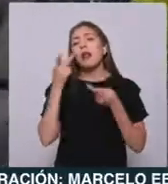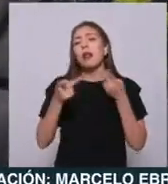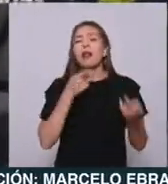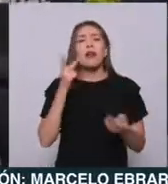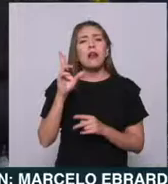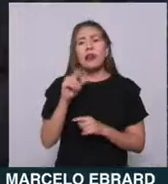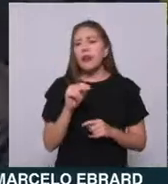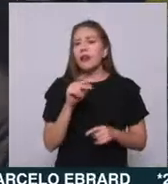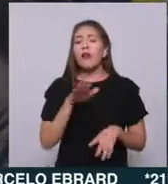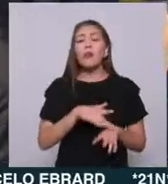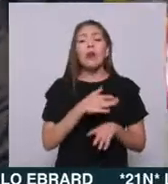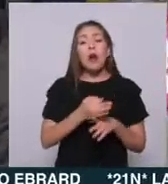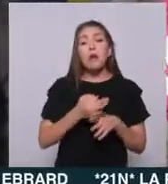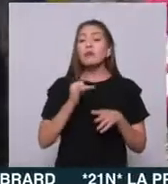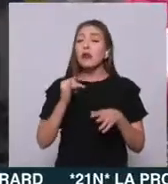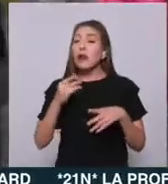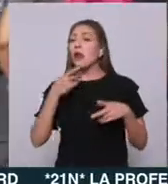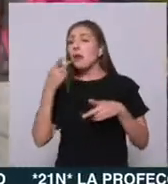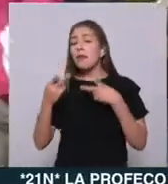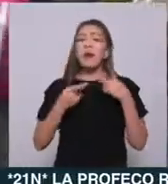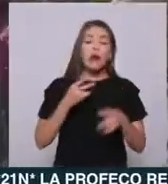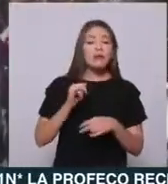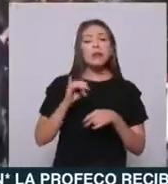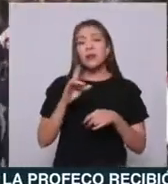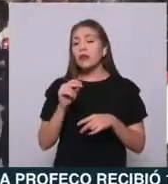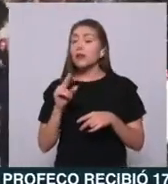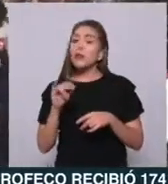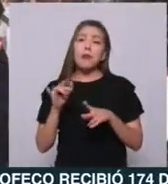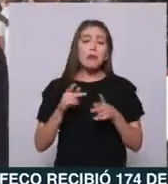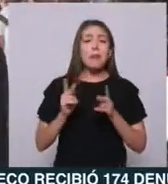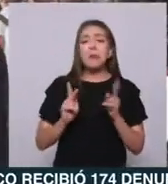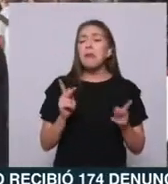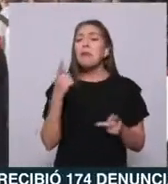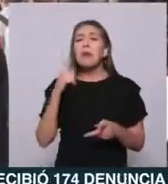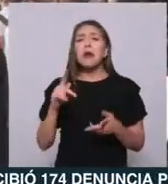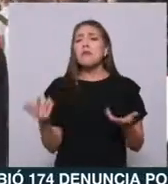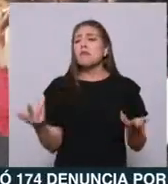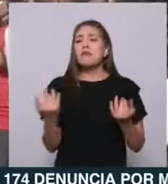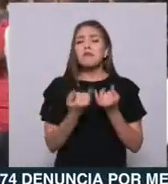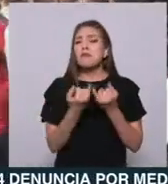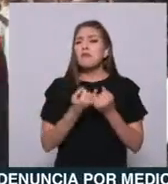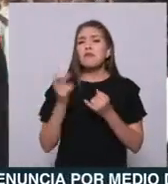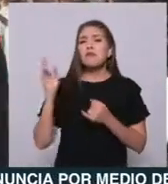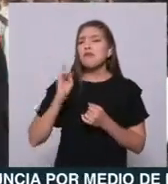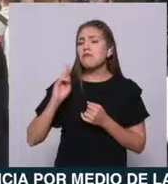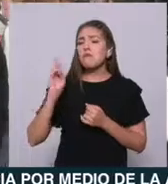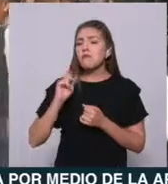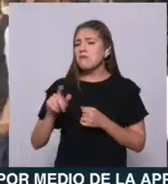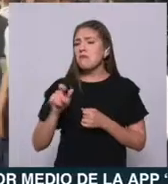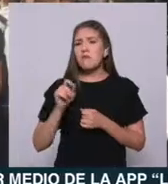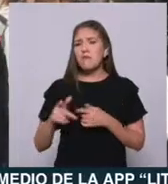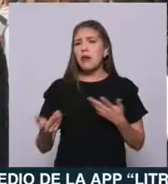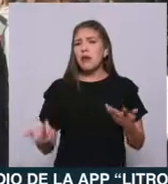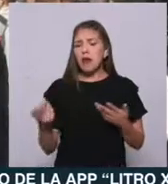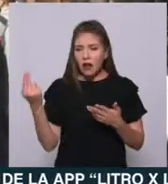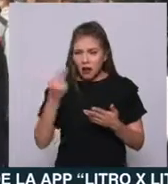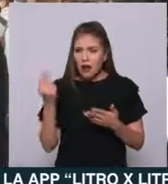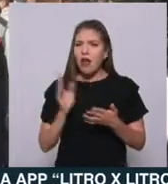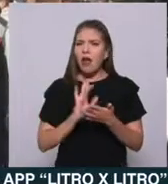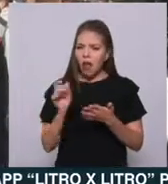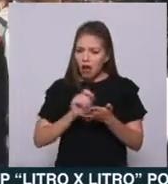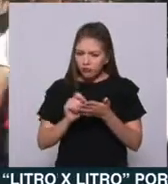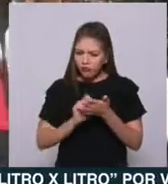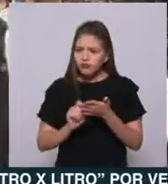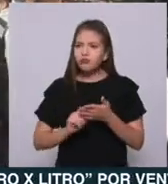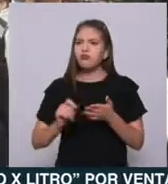que esto, de que el otro, de que ya, pero vuelve a ser lo mismo que pasó el viernes, ¿no? Que todos estábamos esperanzados a que ya se pusiera en blanco y negro esta